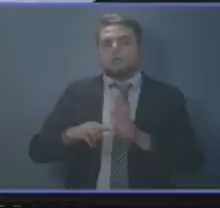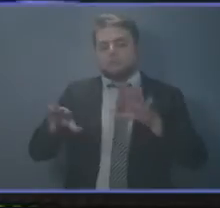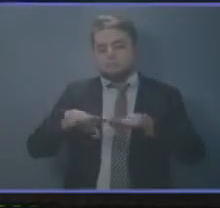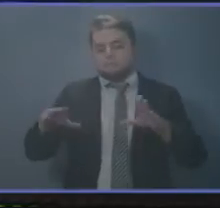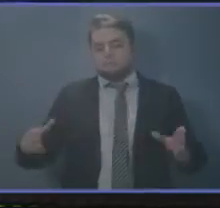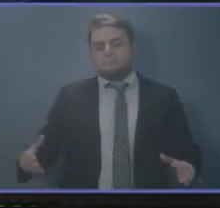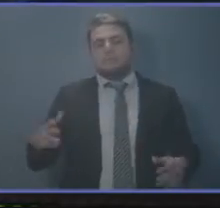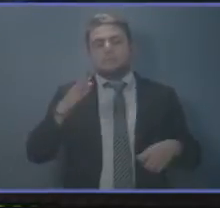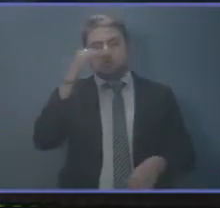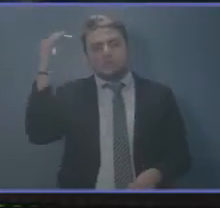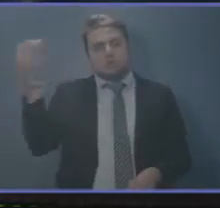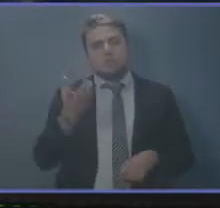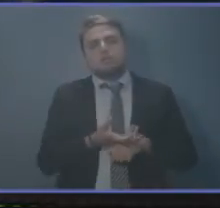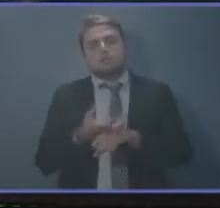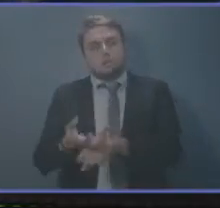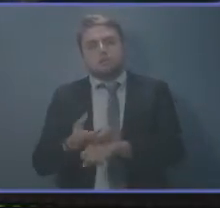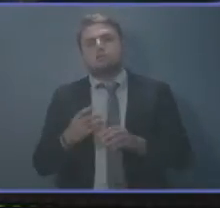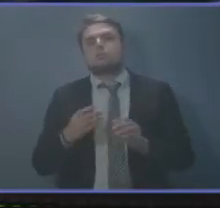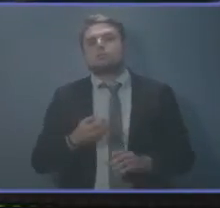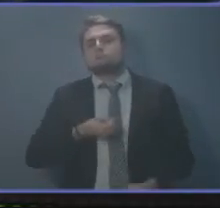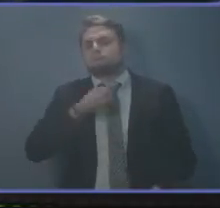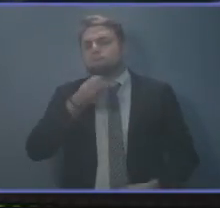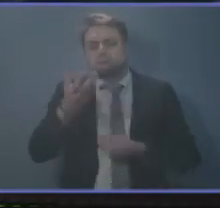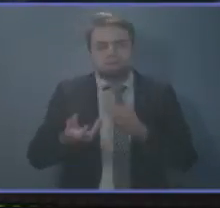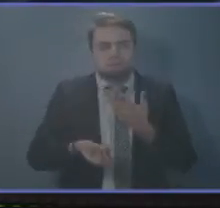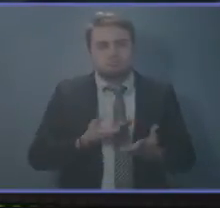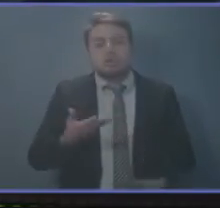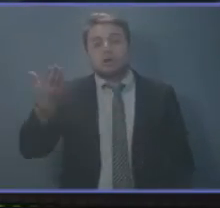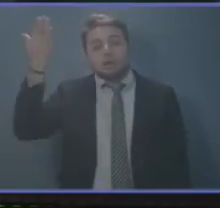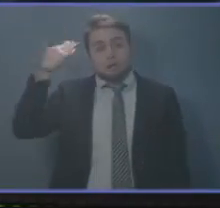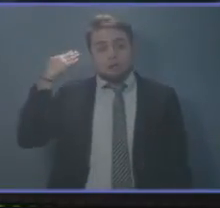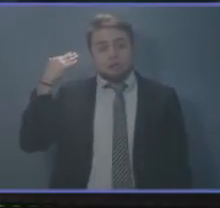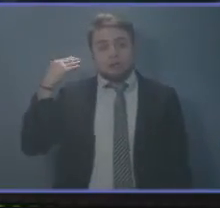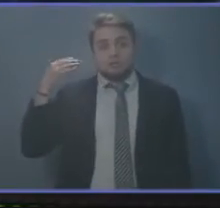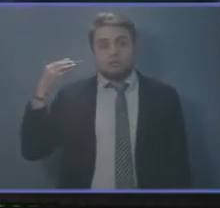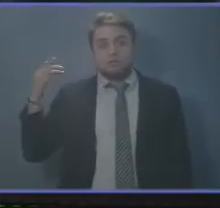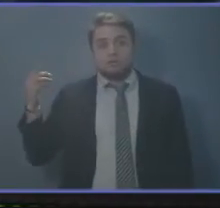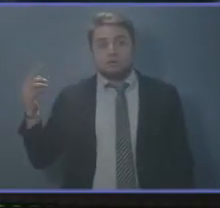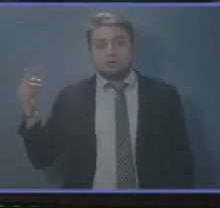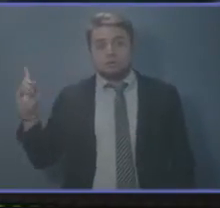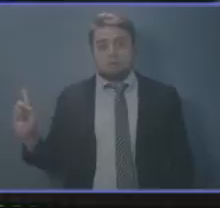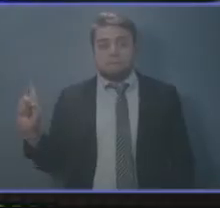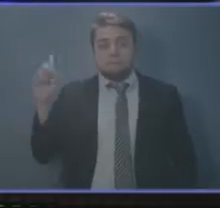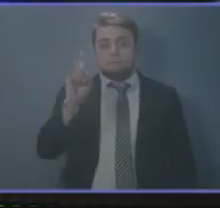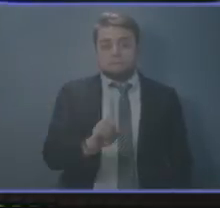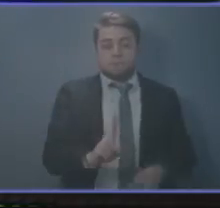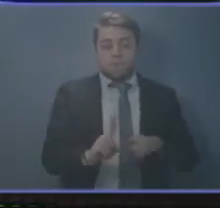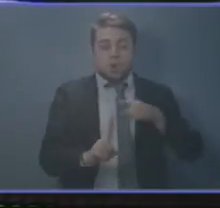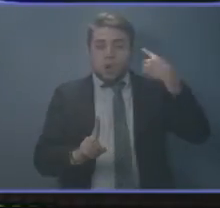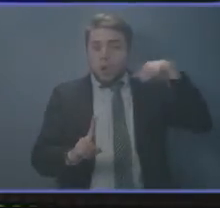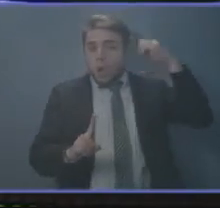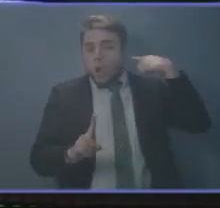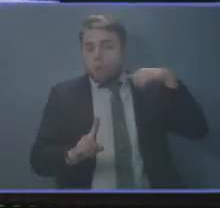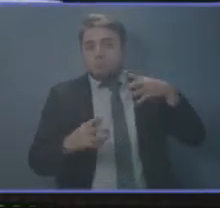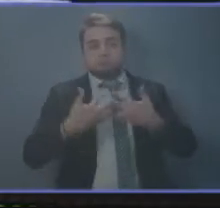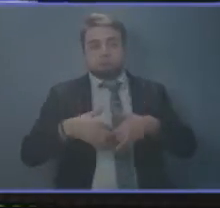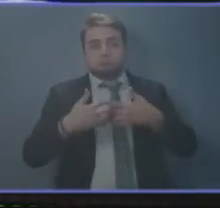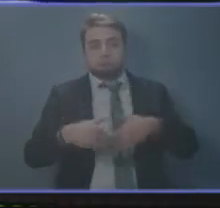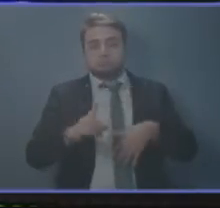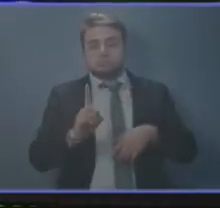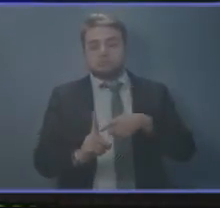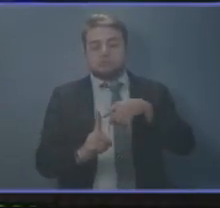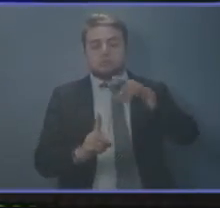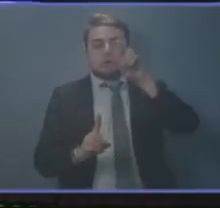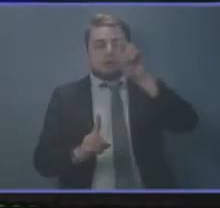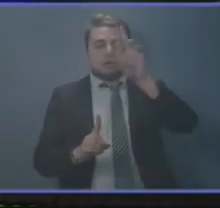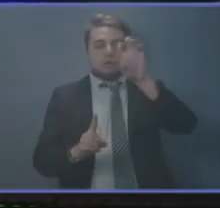Nacional de Transporte. Por cierto, nos visitó en ese momento el amigo empresario René Velasco, que le doy la bienvenida y aquí está.